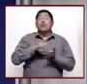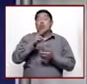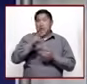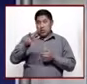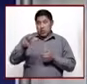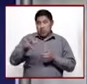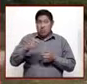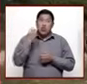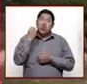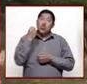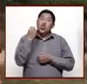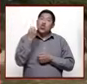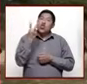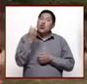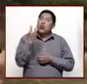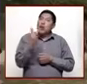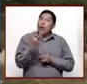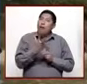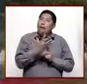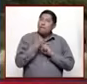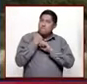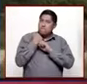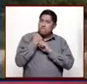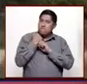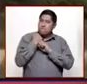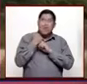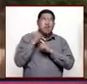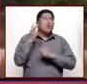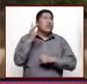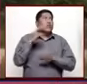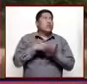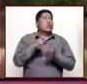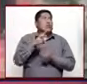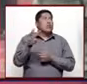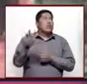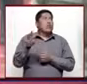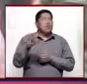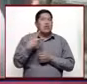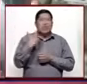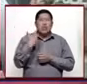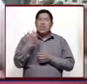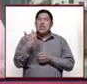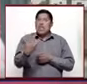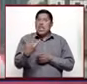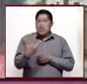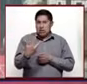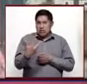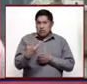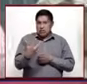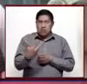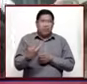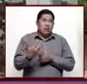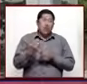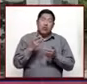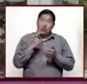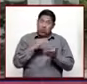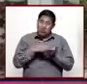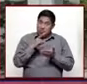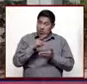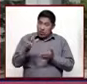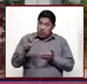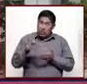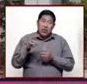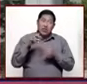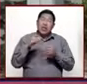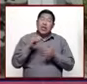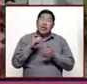tenido 12 secuestros registrados. En el 2024 tenemos 3 secuestros. Del 2023, 7